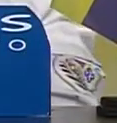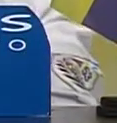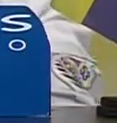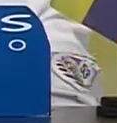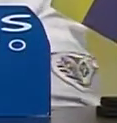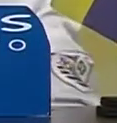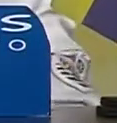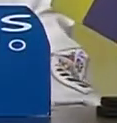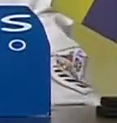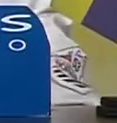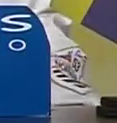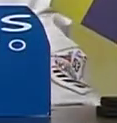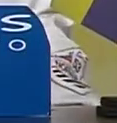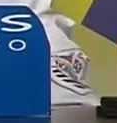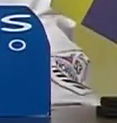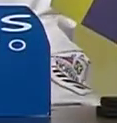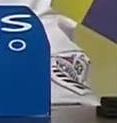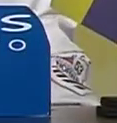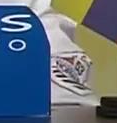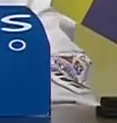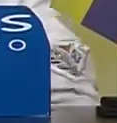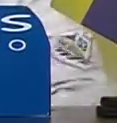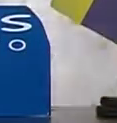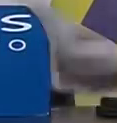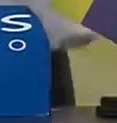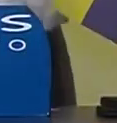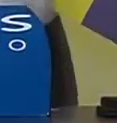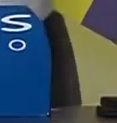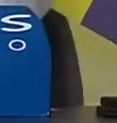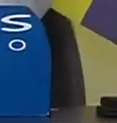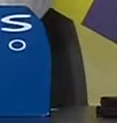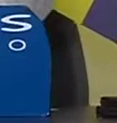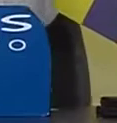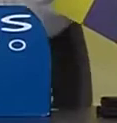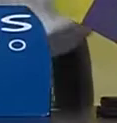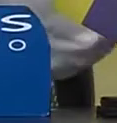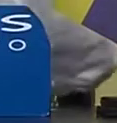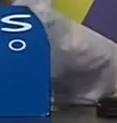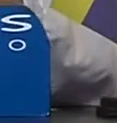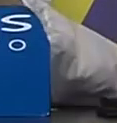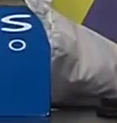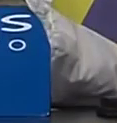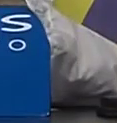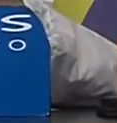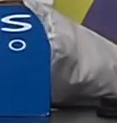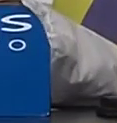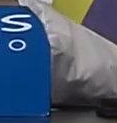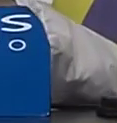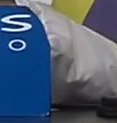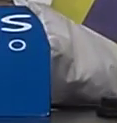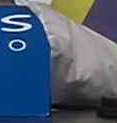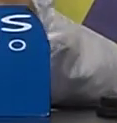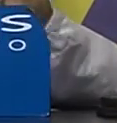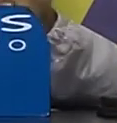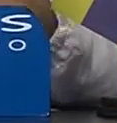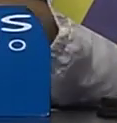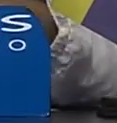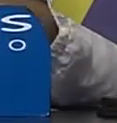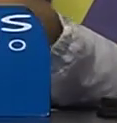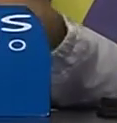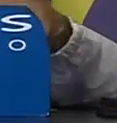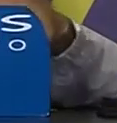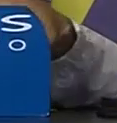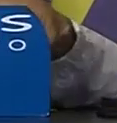A los necesitados. Y con una cesta de esa, amado hermano, tiene para muchos días.